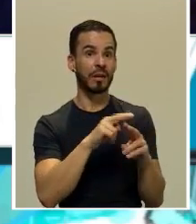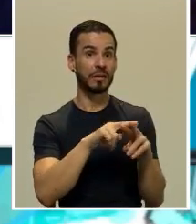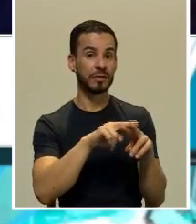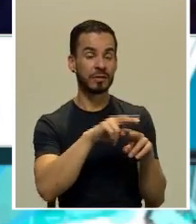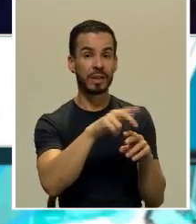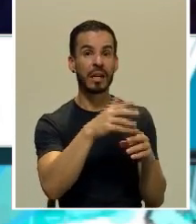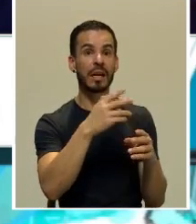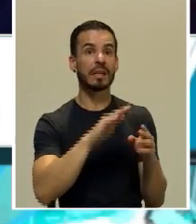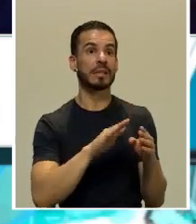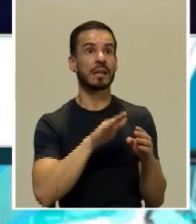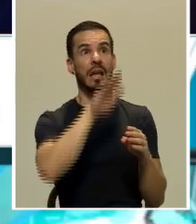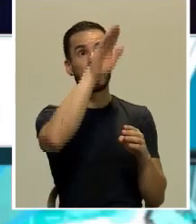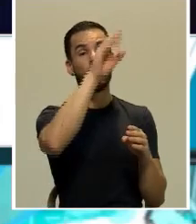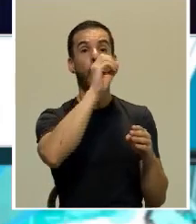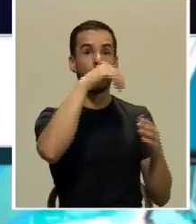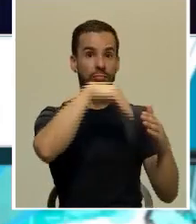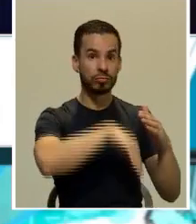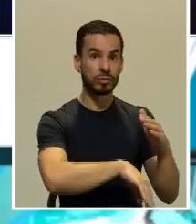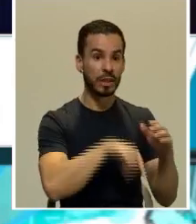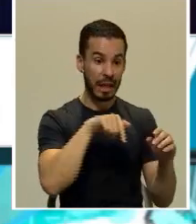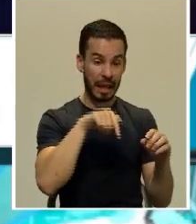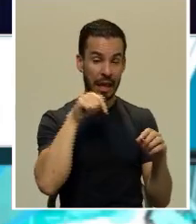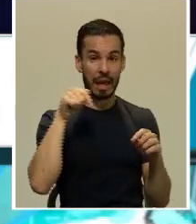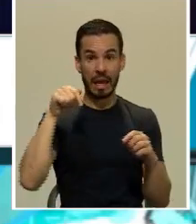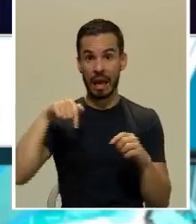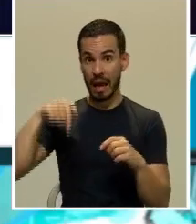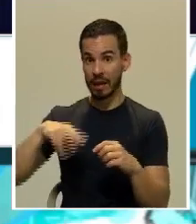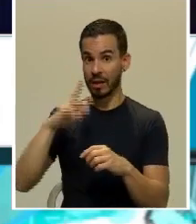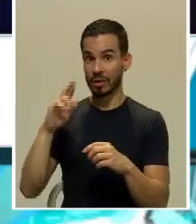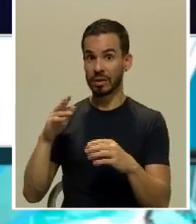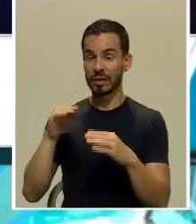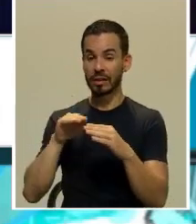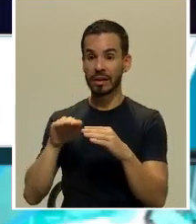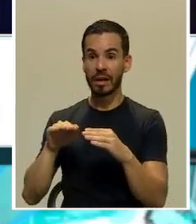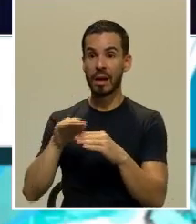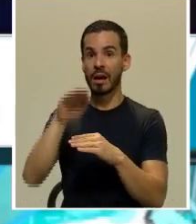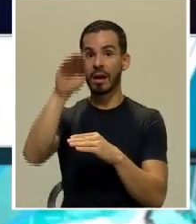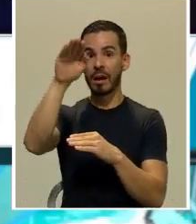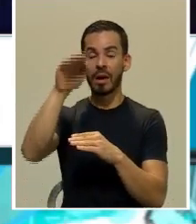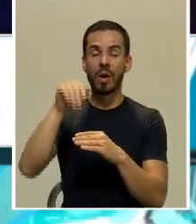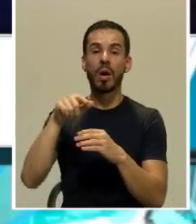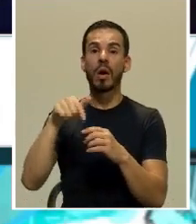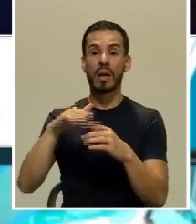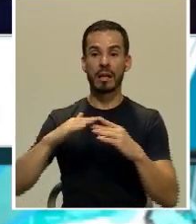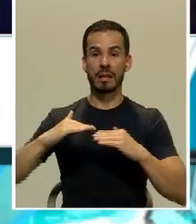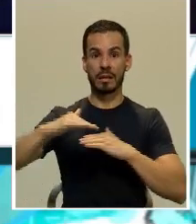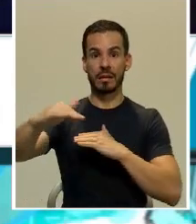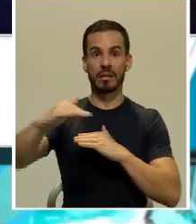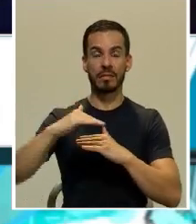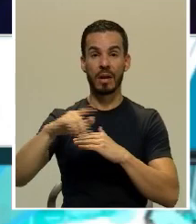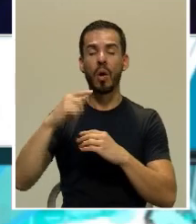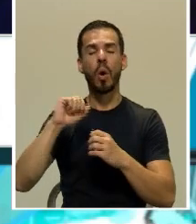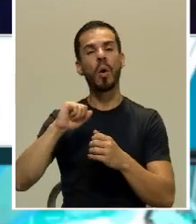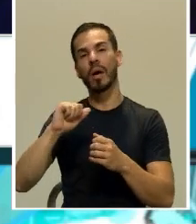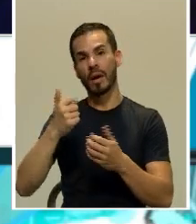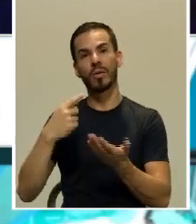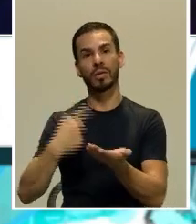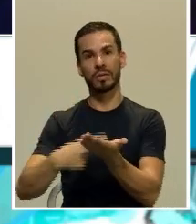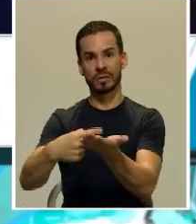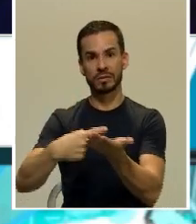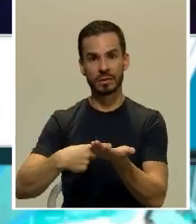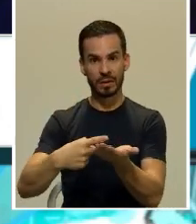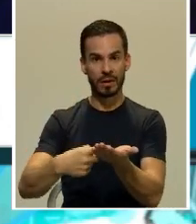o subterráneo. Este combinaría pasos a desnivel, que es otro de los debates